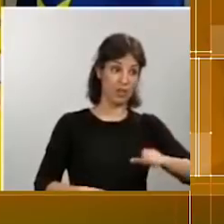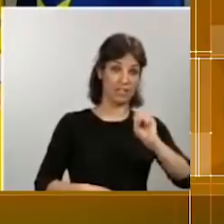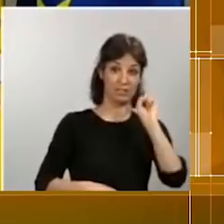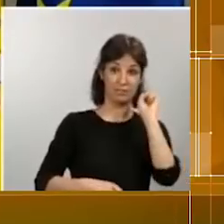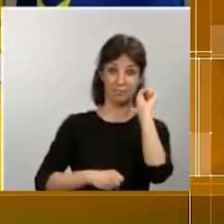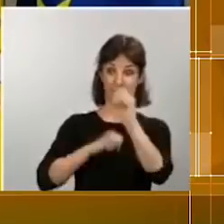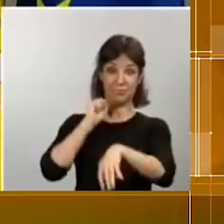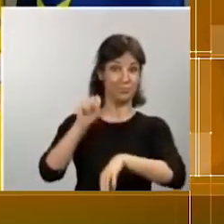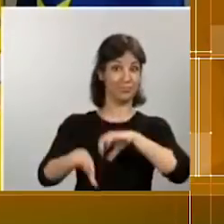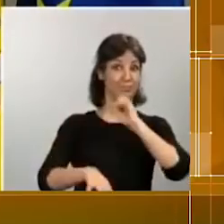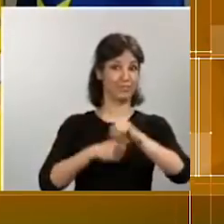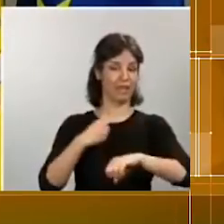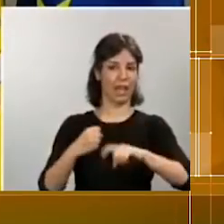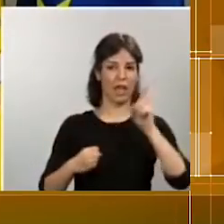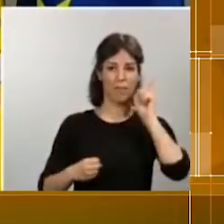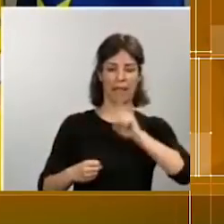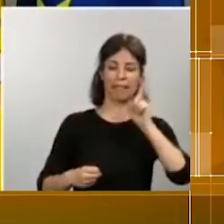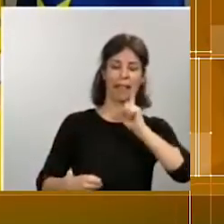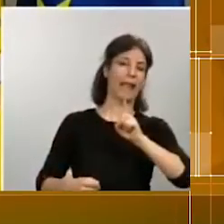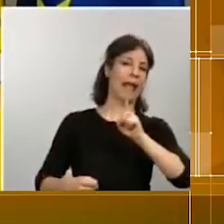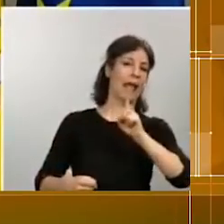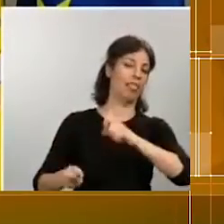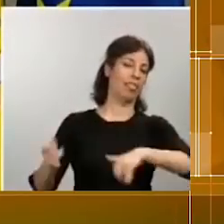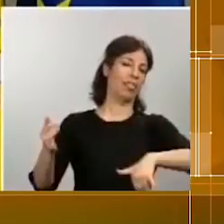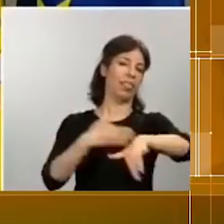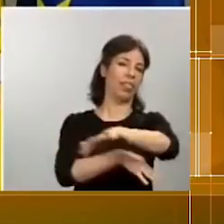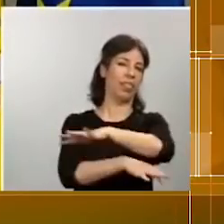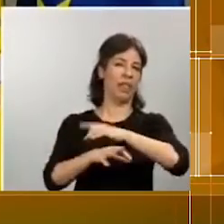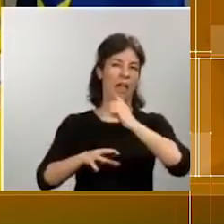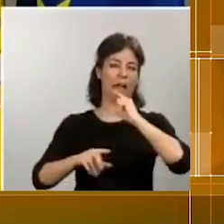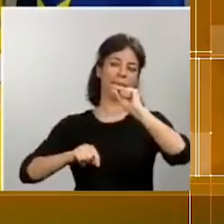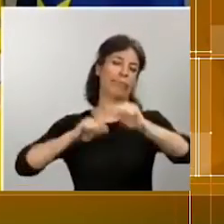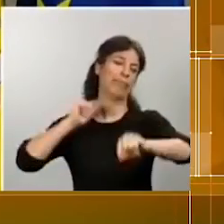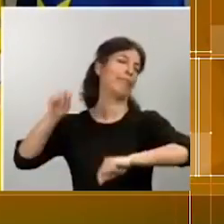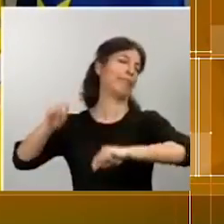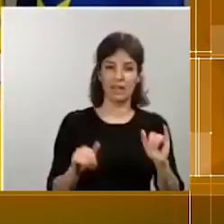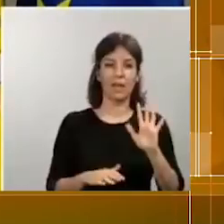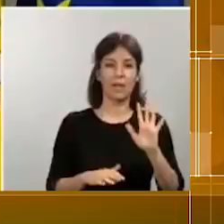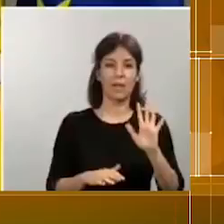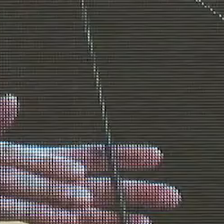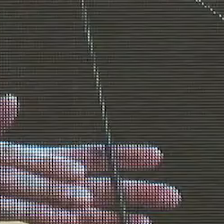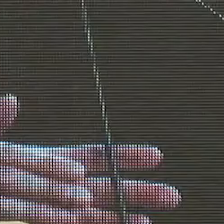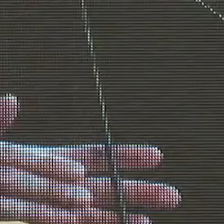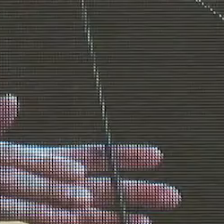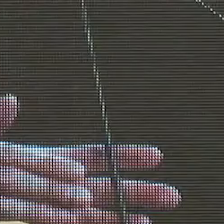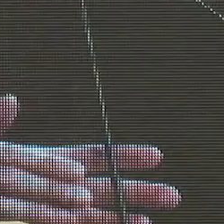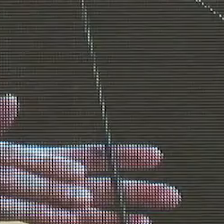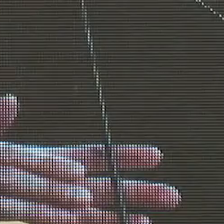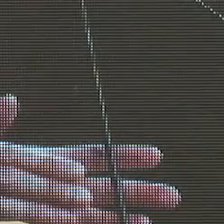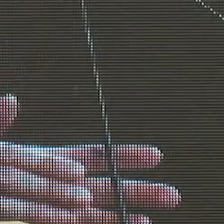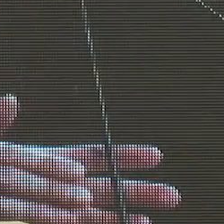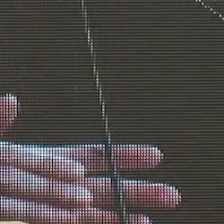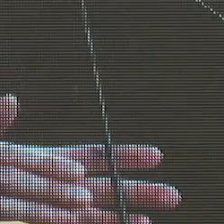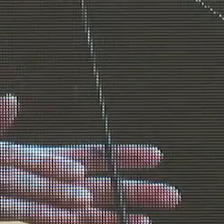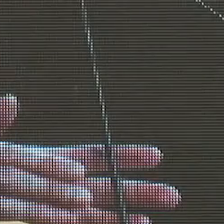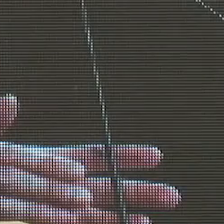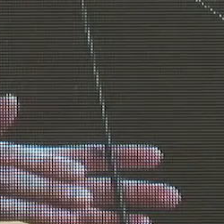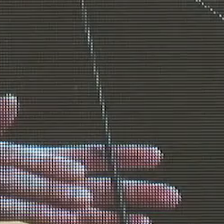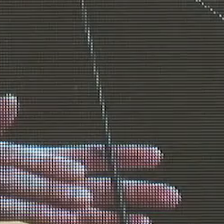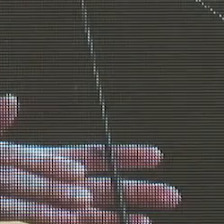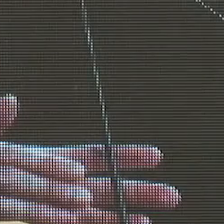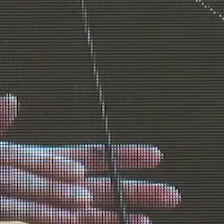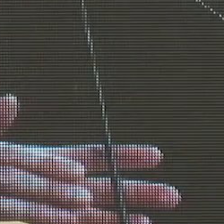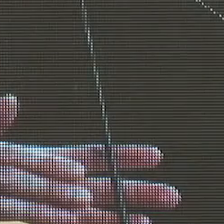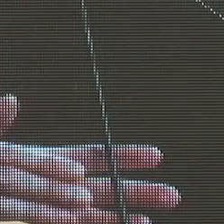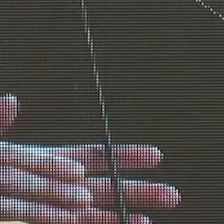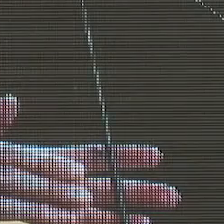la opinión pública de una manera grosera y sin justificación ninguna. ¿Va a ordenar a la Fiscalía detener a Pedro